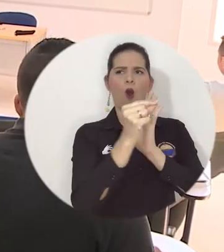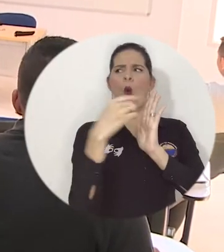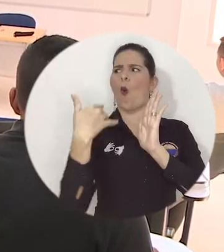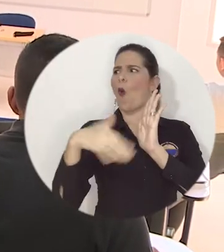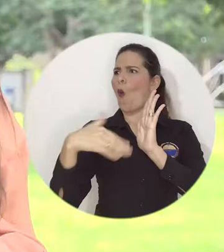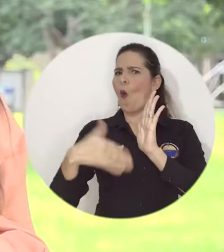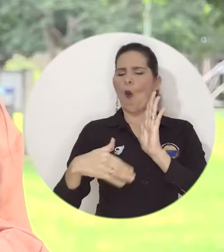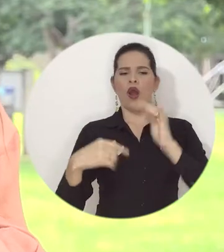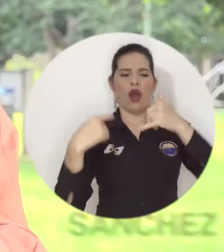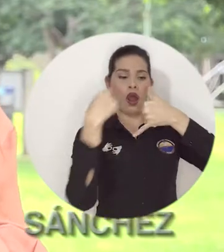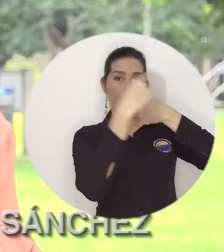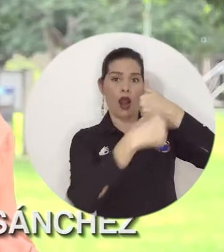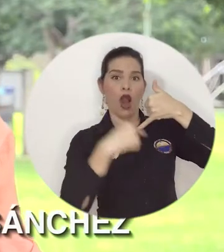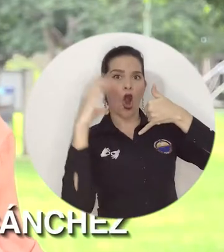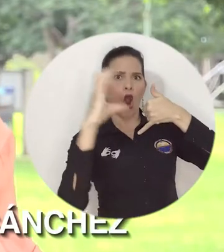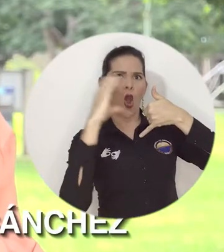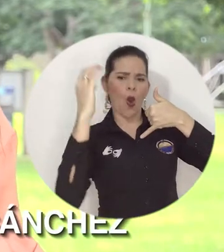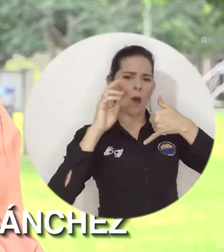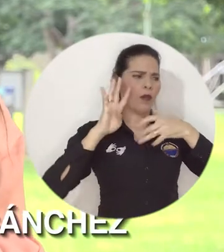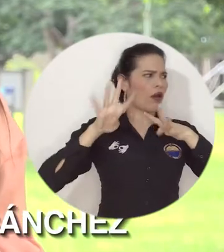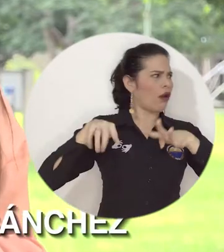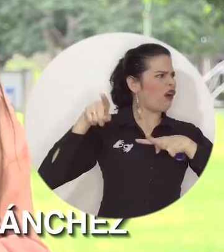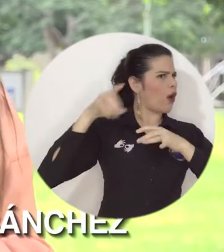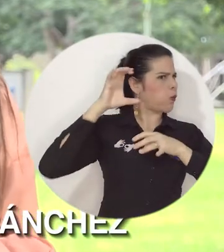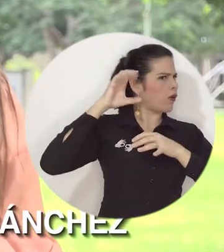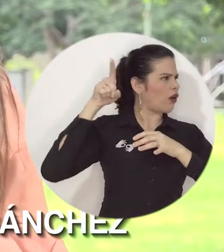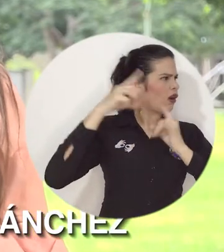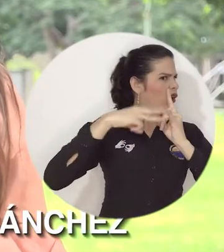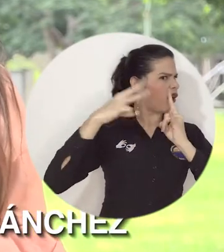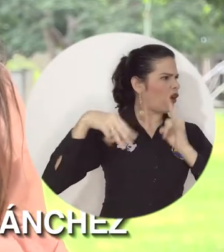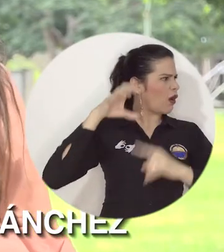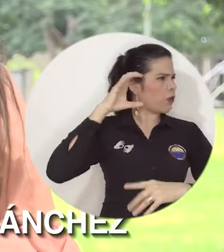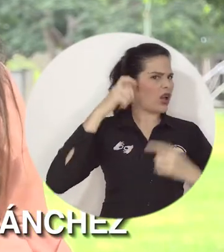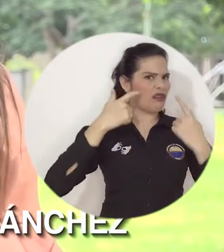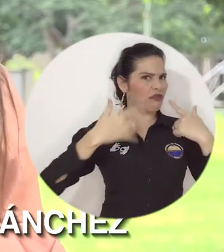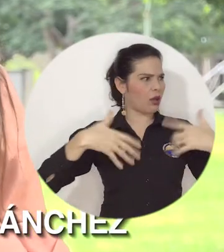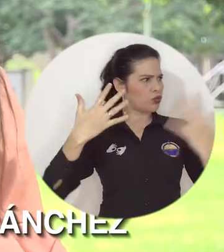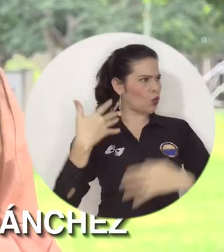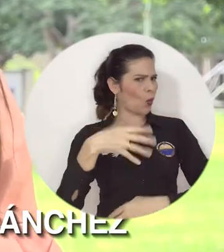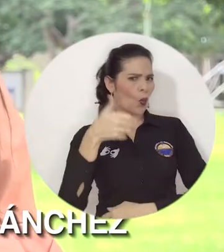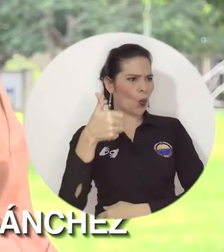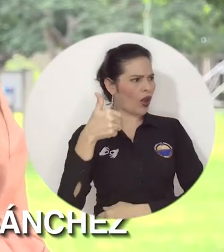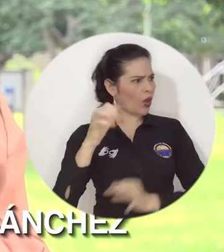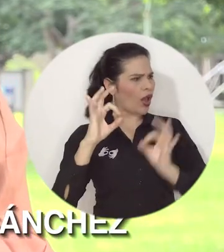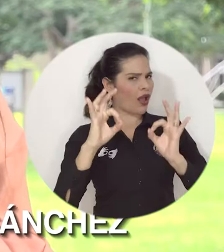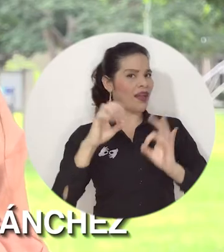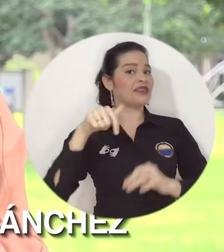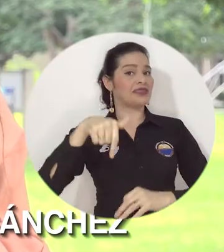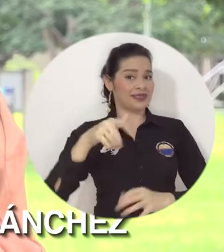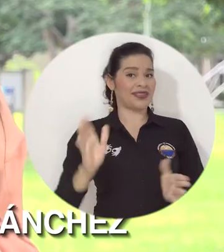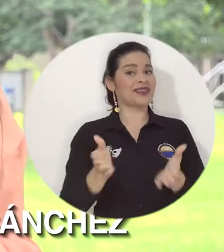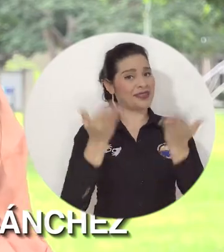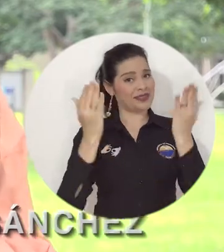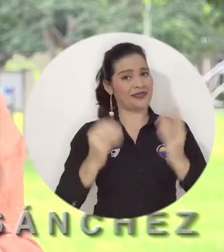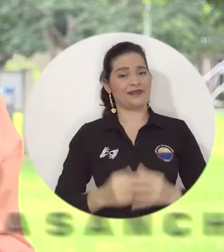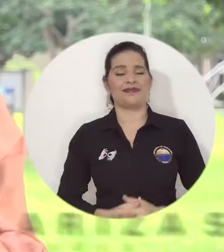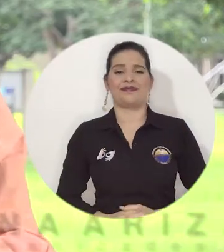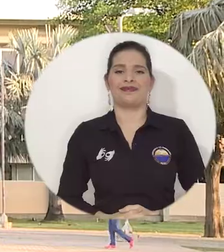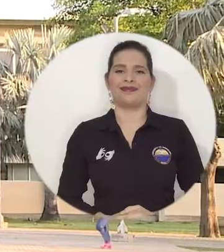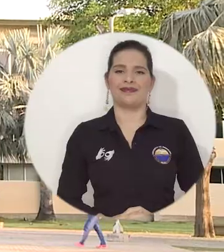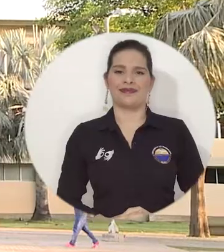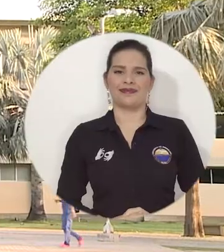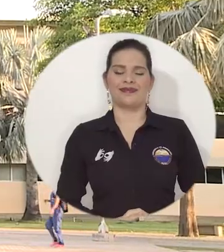permitir la visibilización de la universidad en la comunidad nacional, regional y